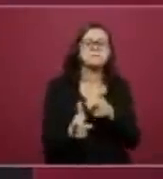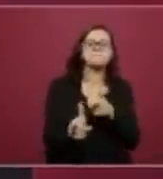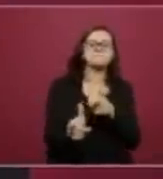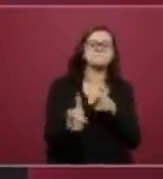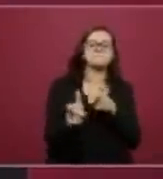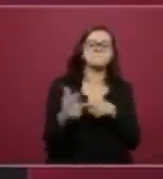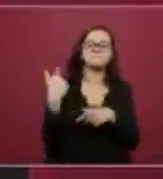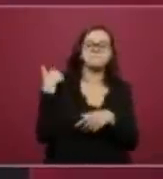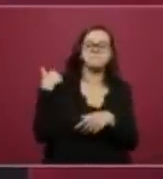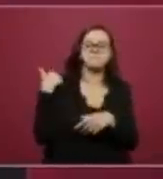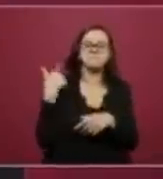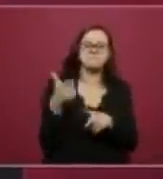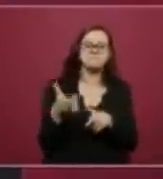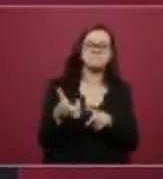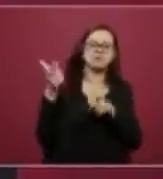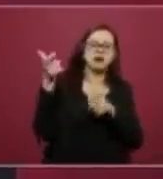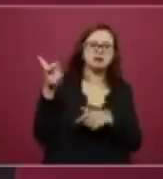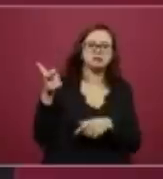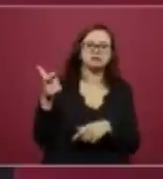por la espalda a traición.